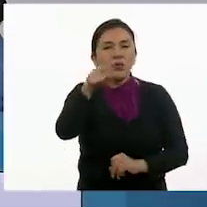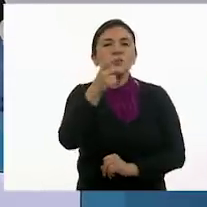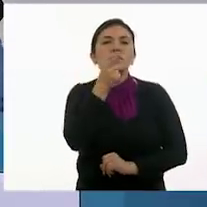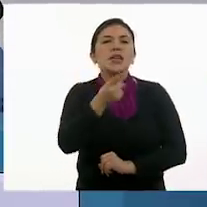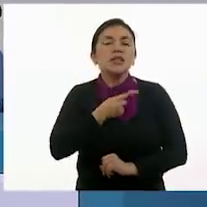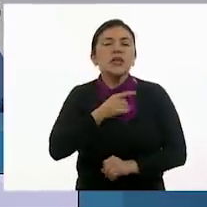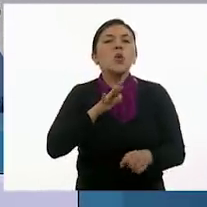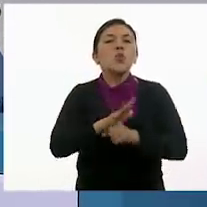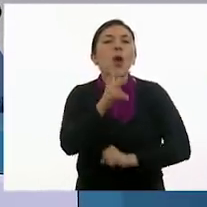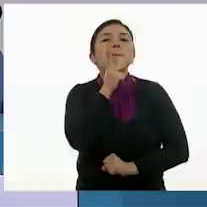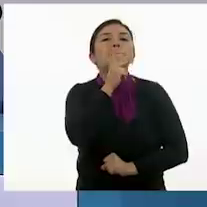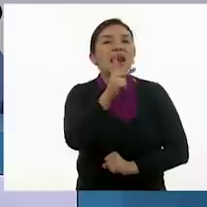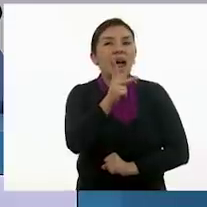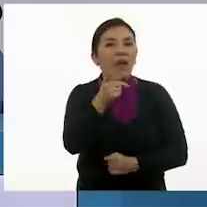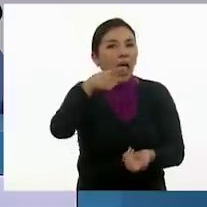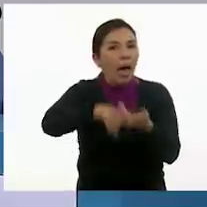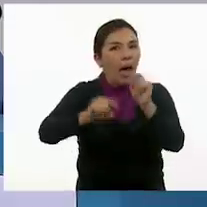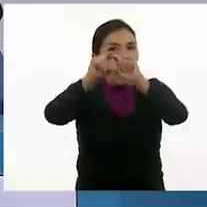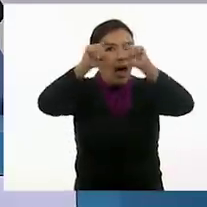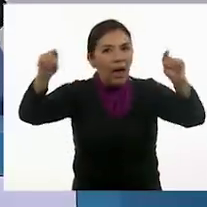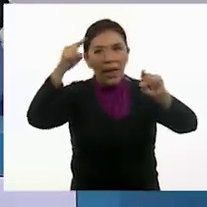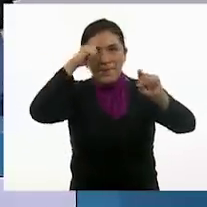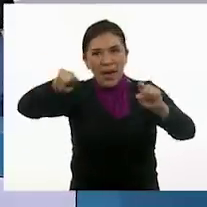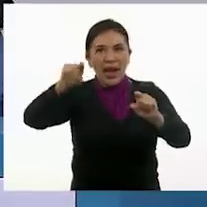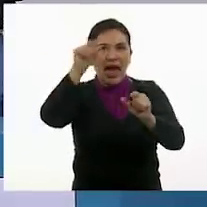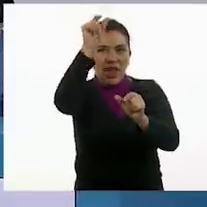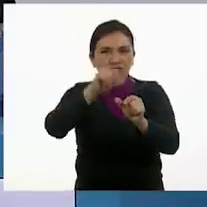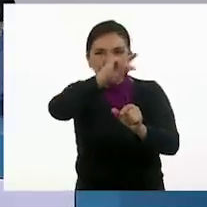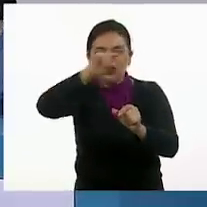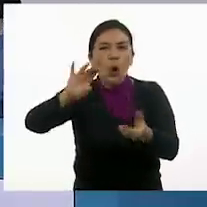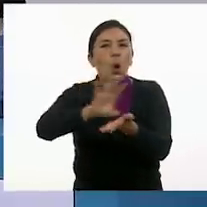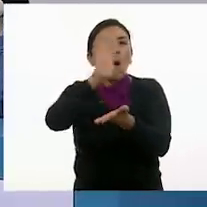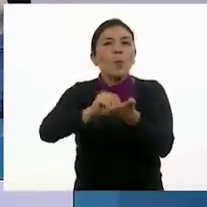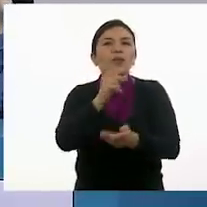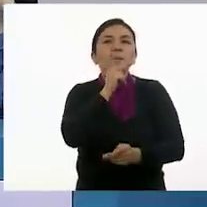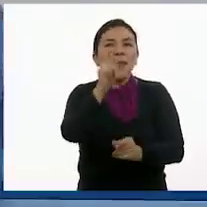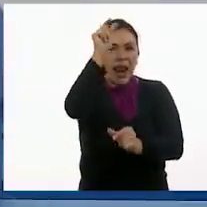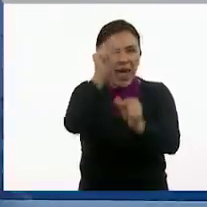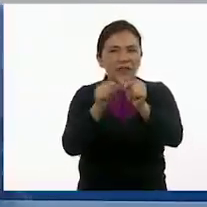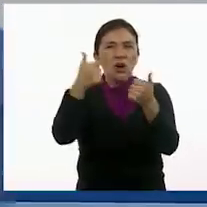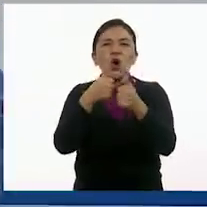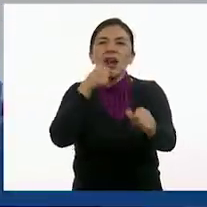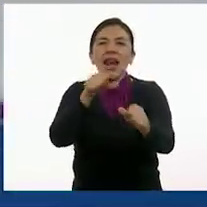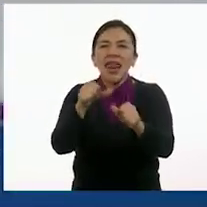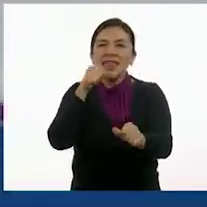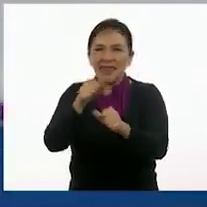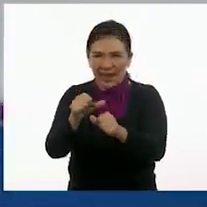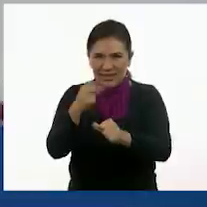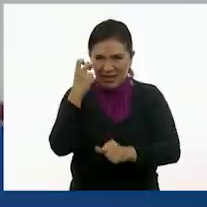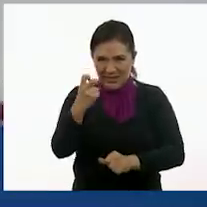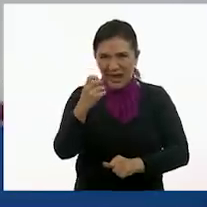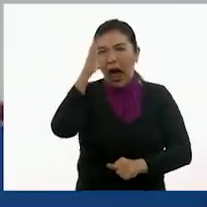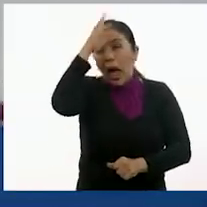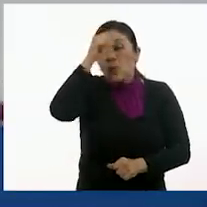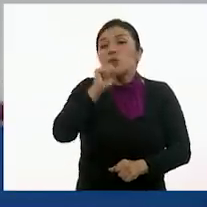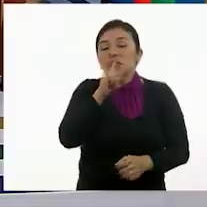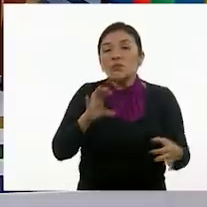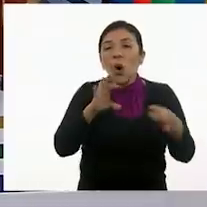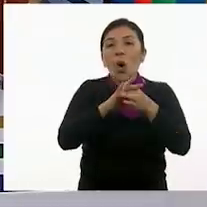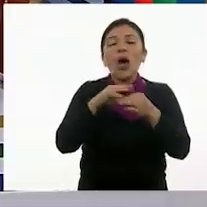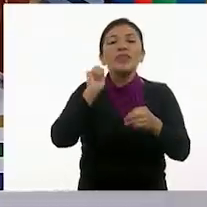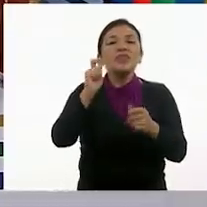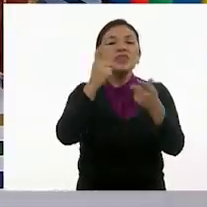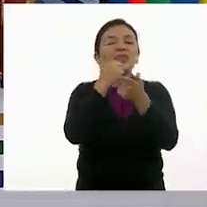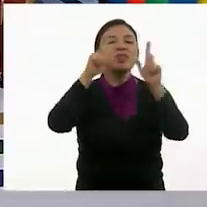van a decir qué palabra puede ir ahí para completar de acuerdo a lo que nosotros habíamos ya visto de estas libertades. ¿Ok? Muy ¿De bien.